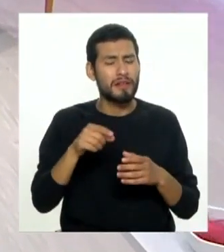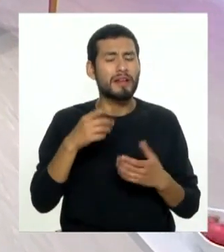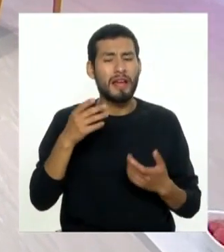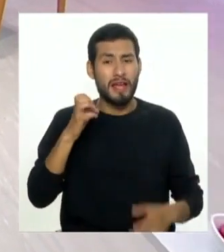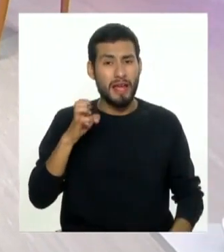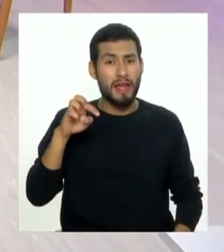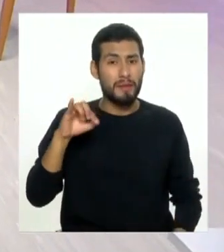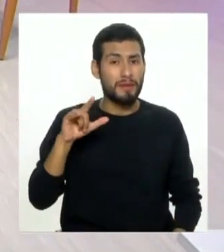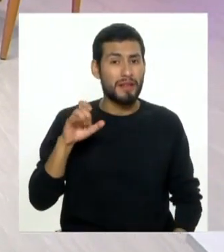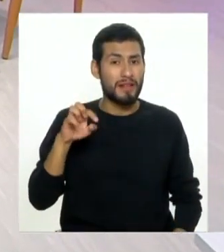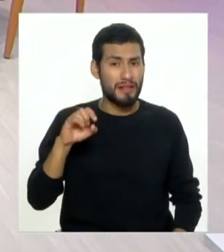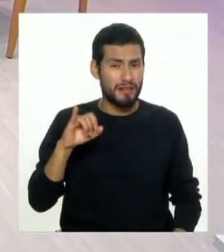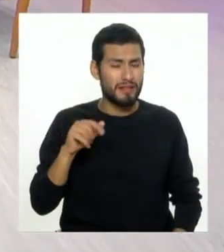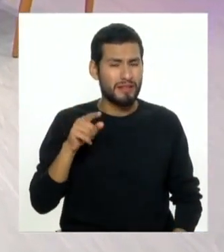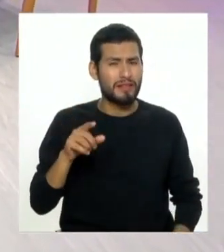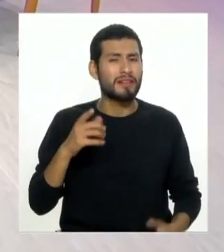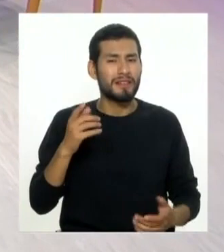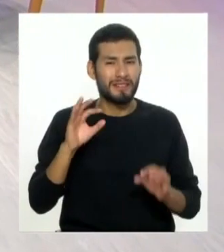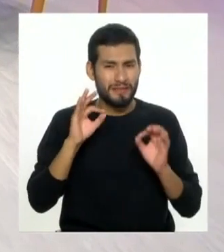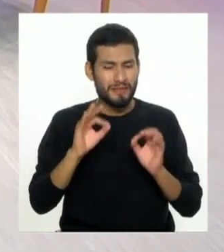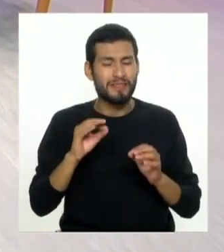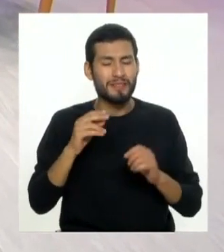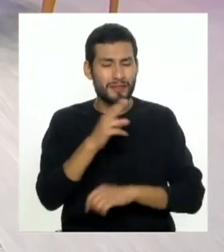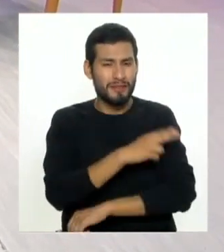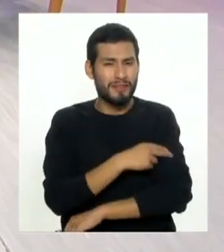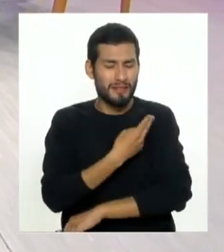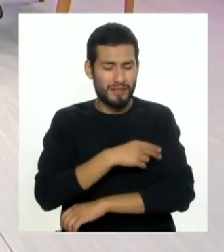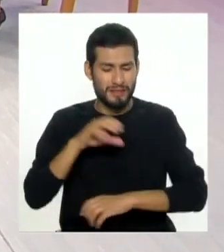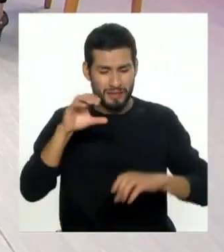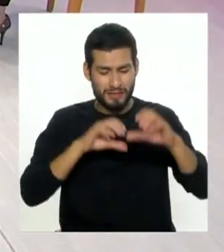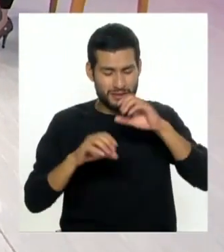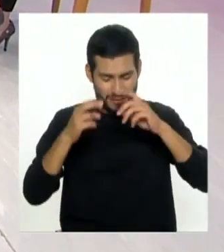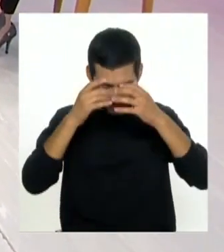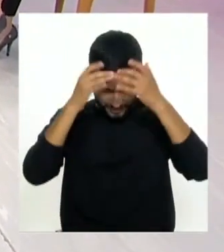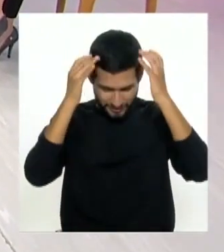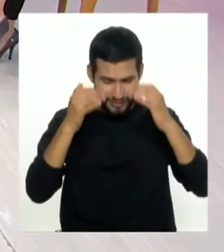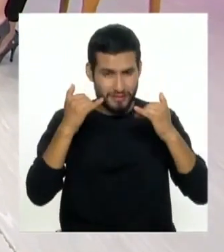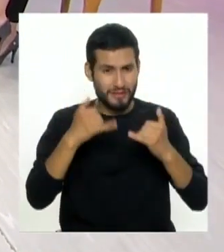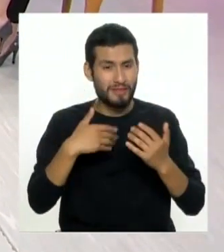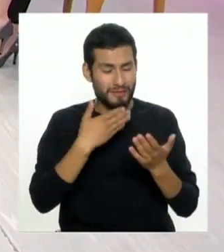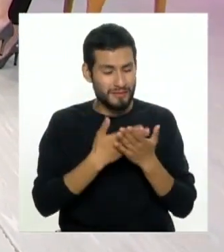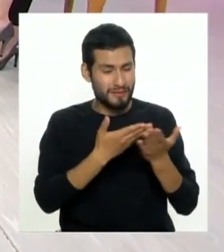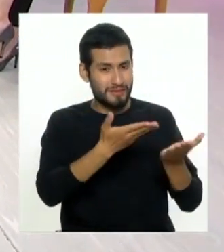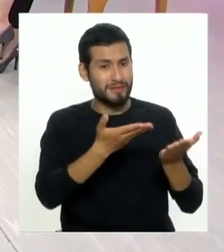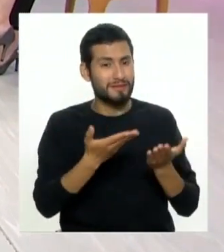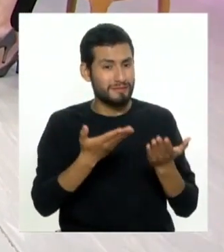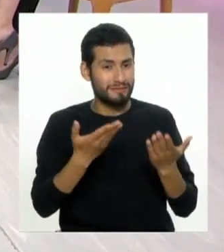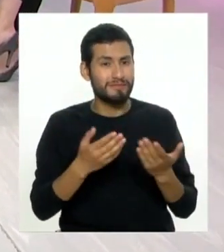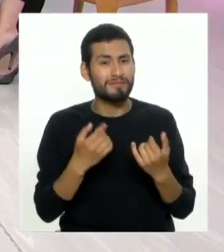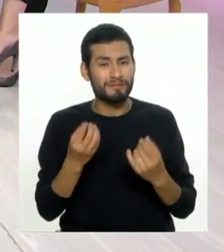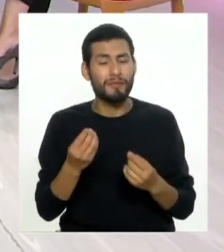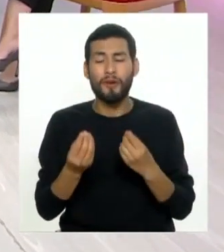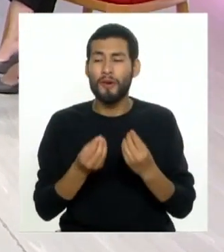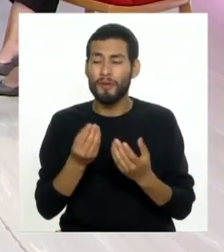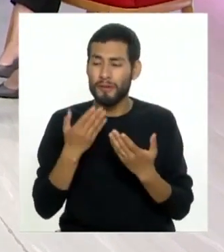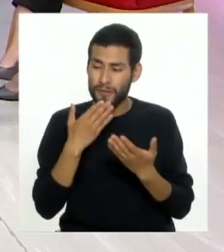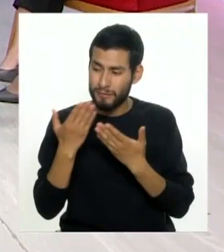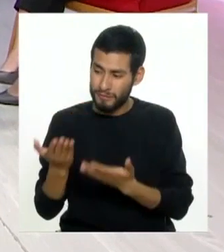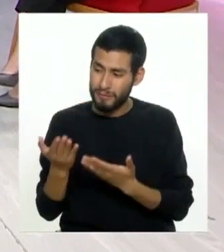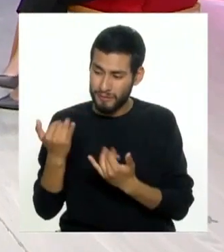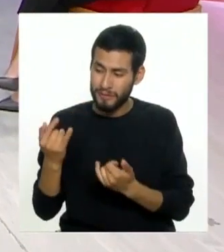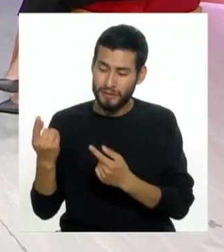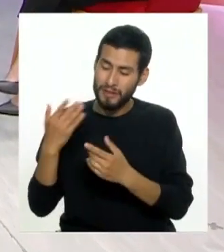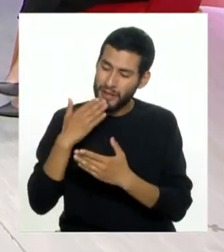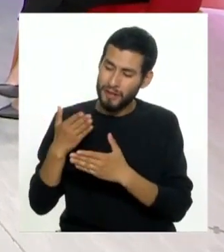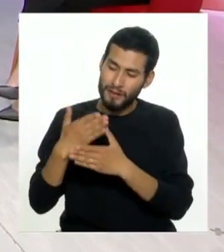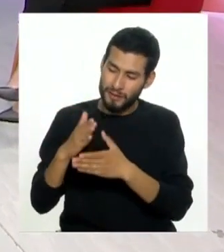casualmente, del Hospital de Ciencias Neurológicas, y a quien le damos la más cordial bienvenida. Doctor de la Cruz, ¿cómo está? Muy buenos días. Gracias por compartir